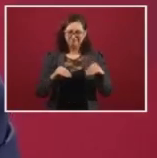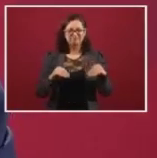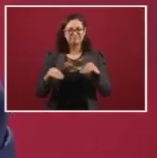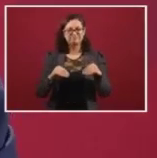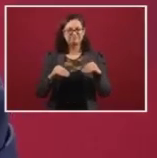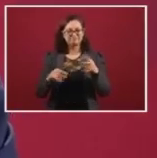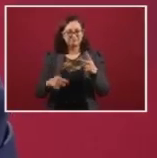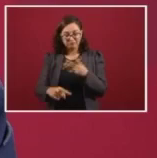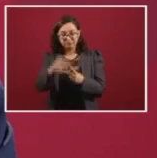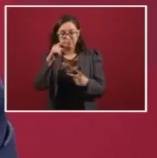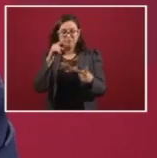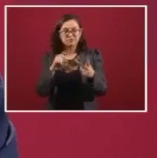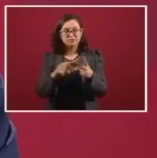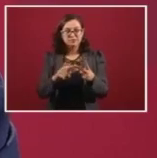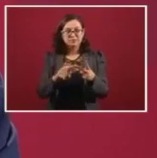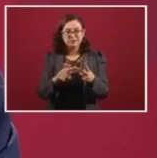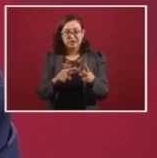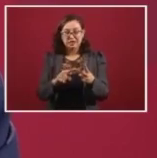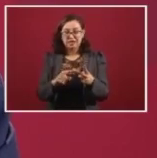otro movimiento